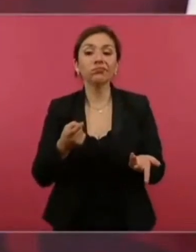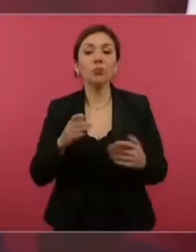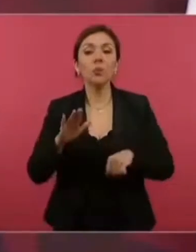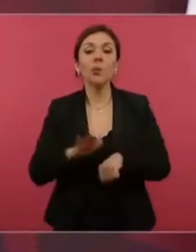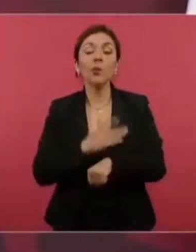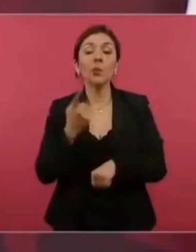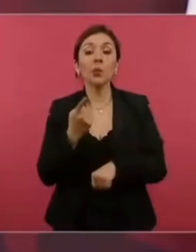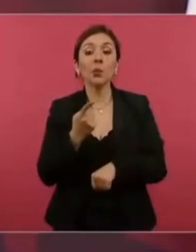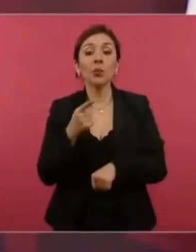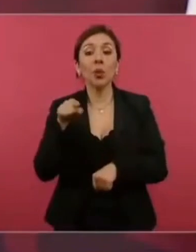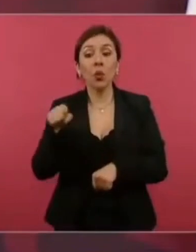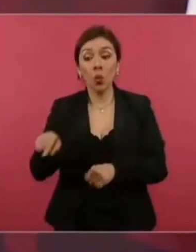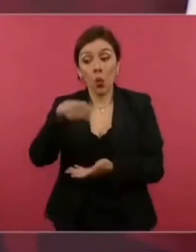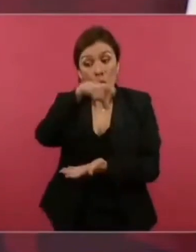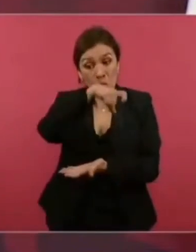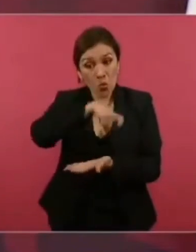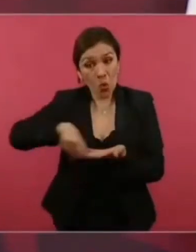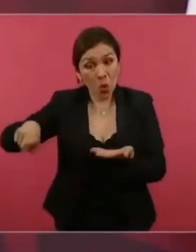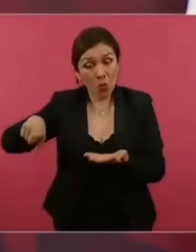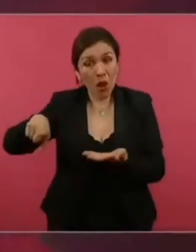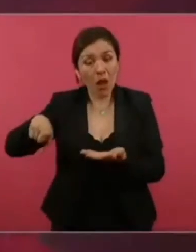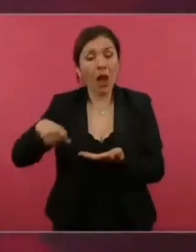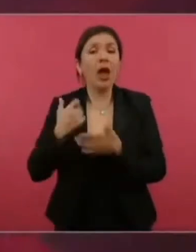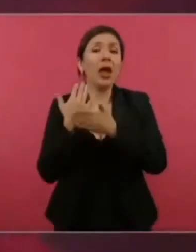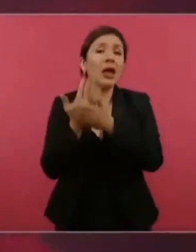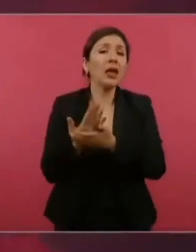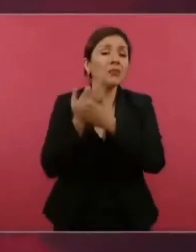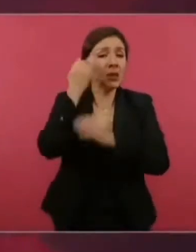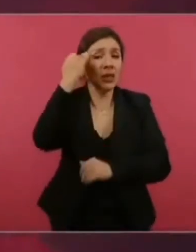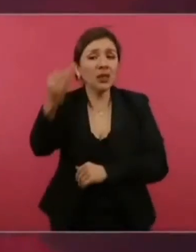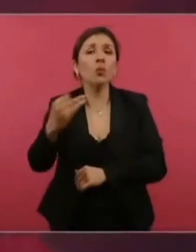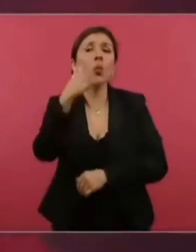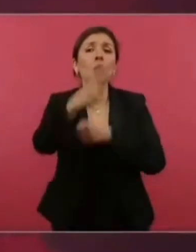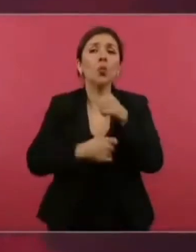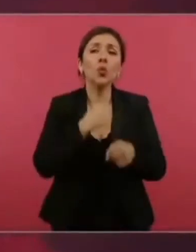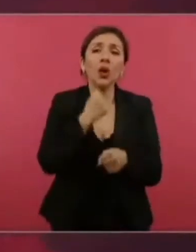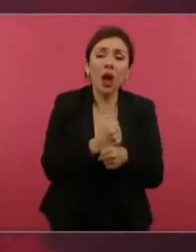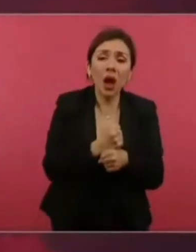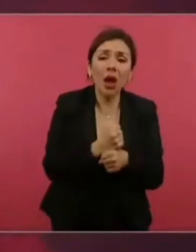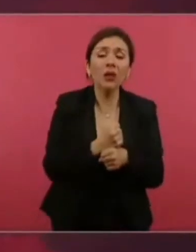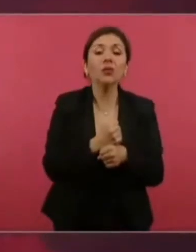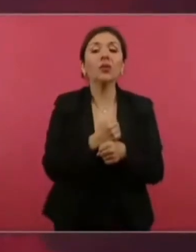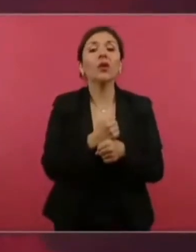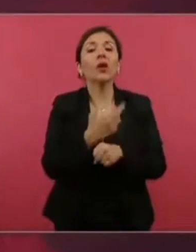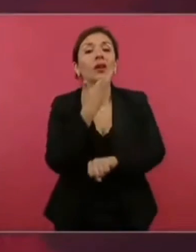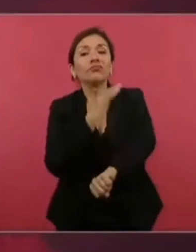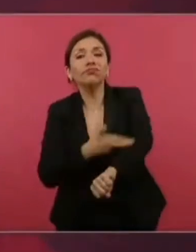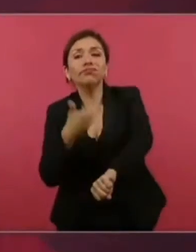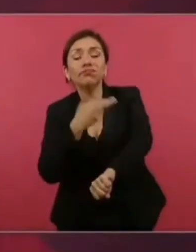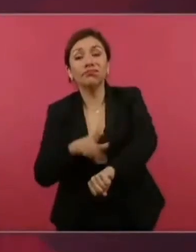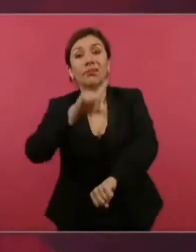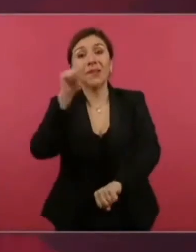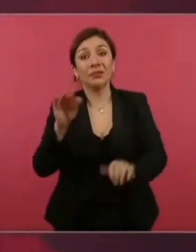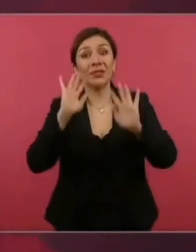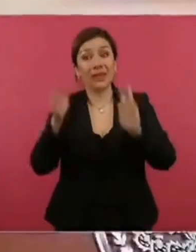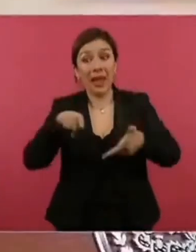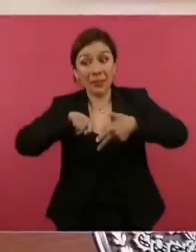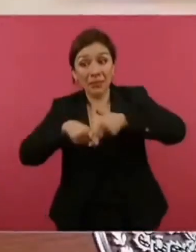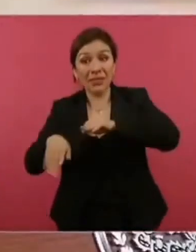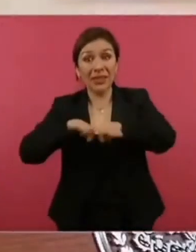la compra se lleva pues un año, luego la operación